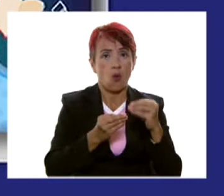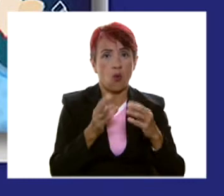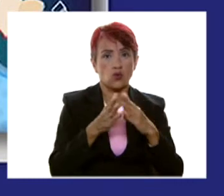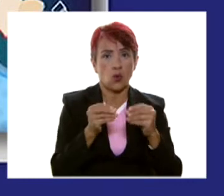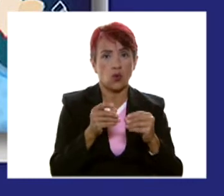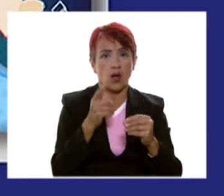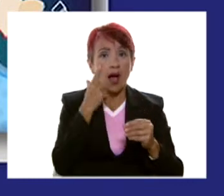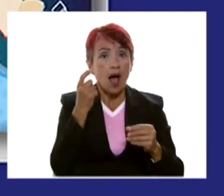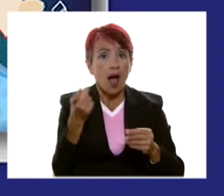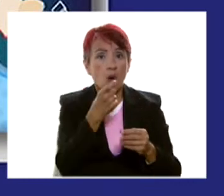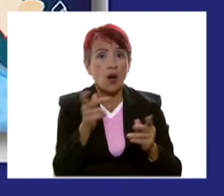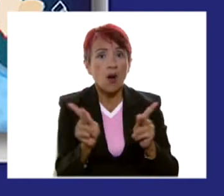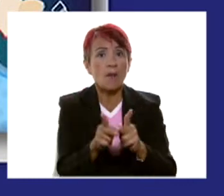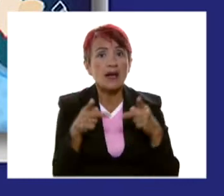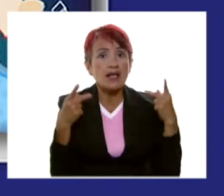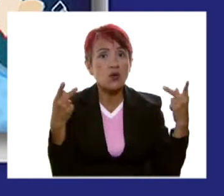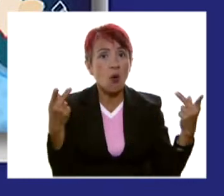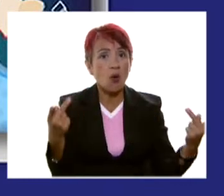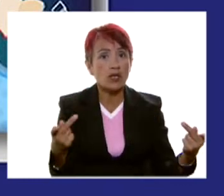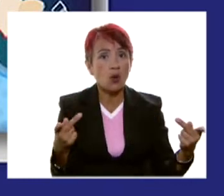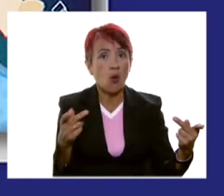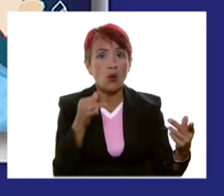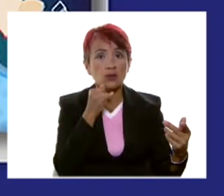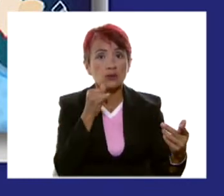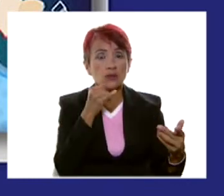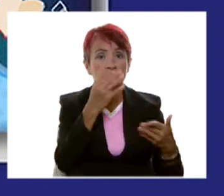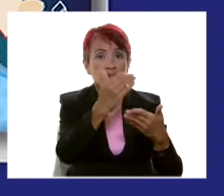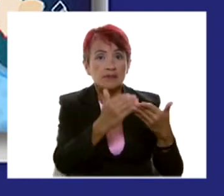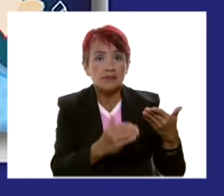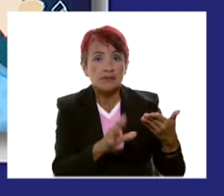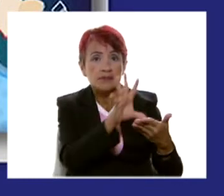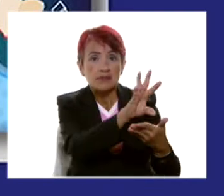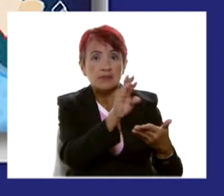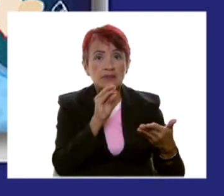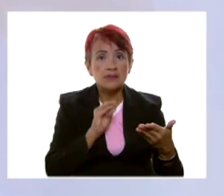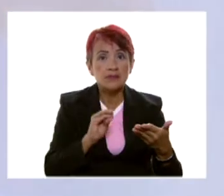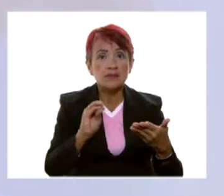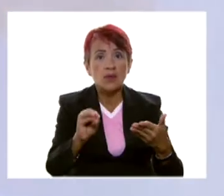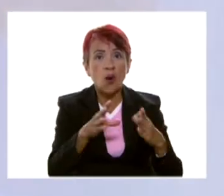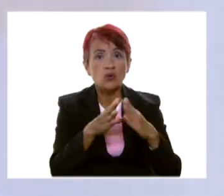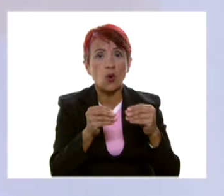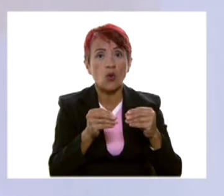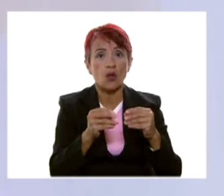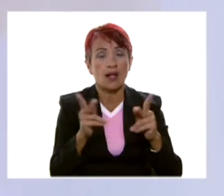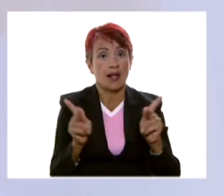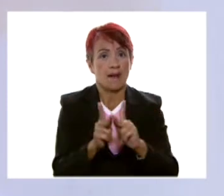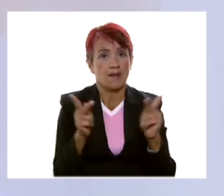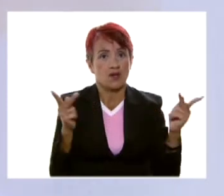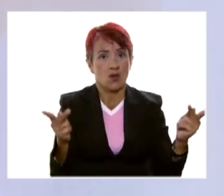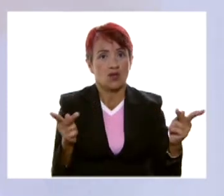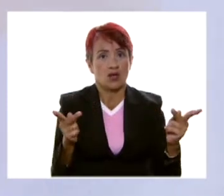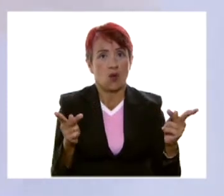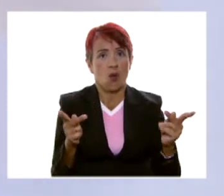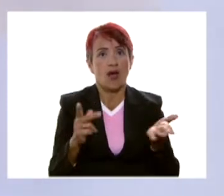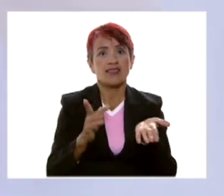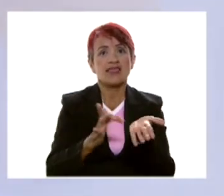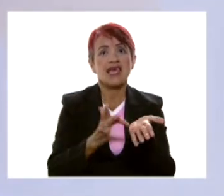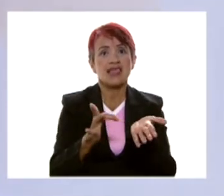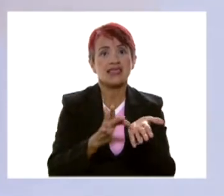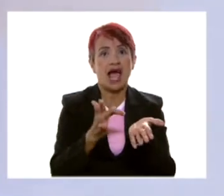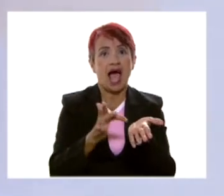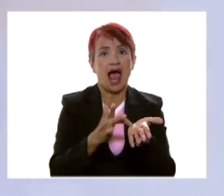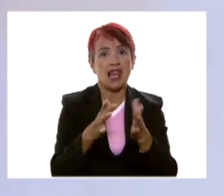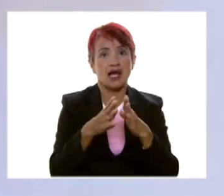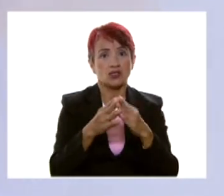una noticia en cualquier periódico. Mayormente dicen, pero es que los periódicos mayormente han pasado de manera digital. Vamos a utilizar los